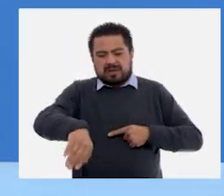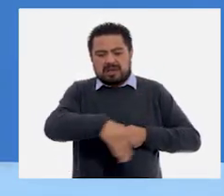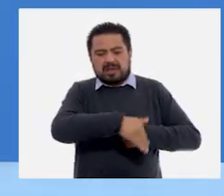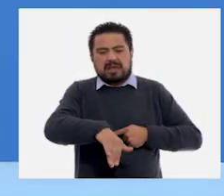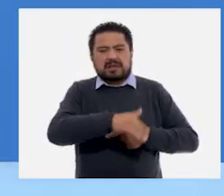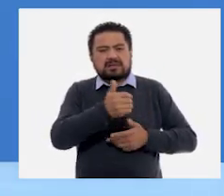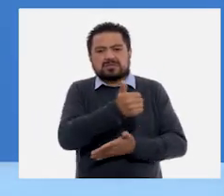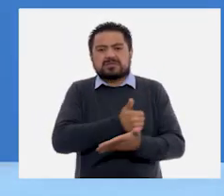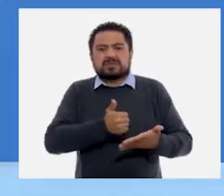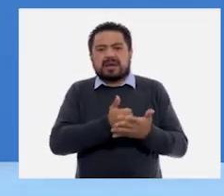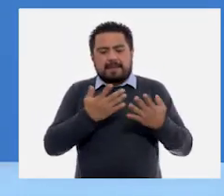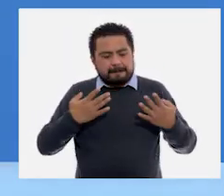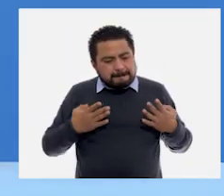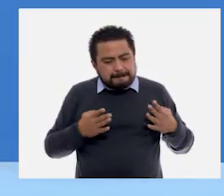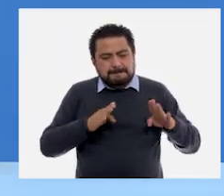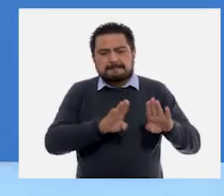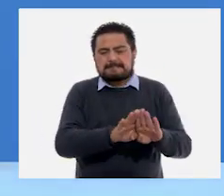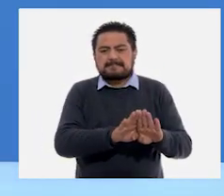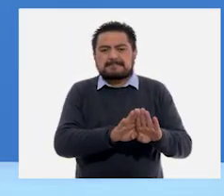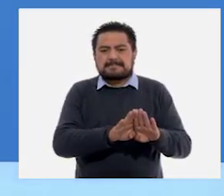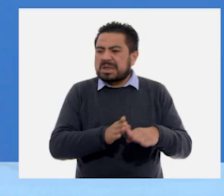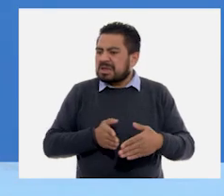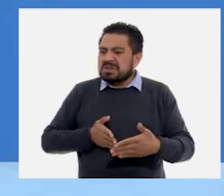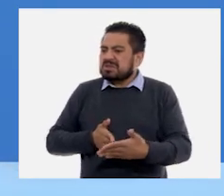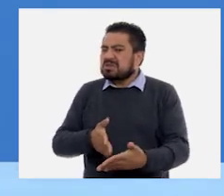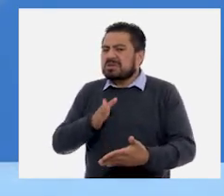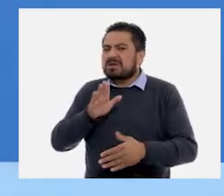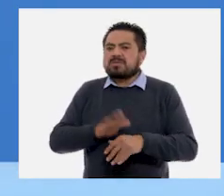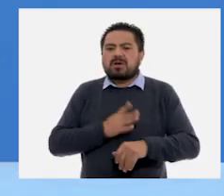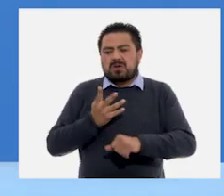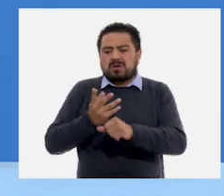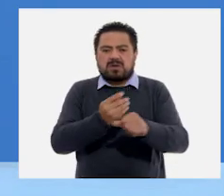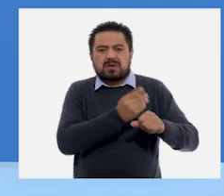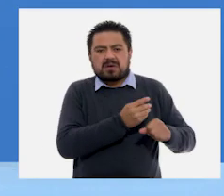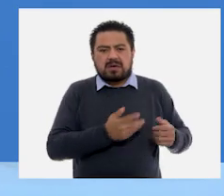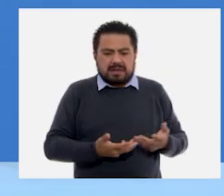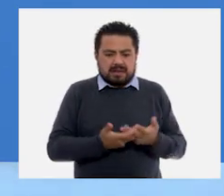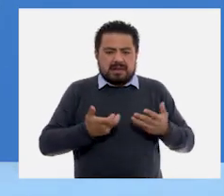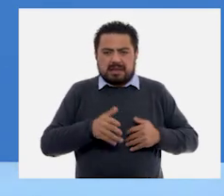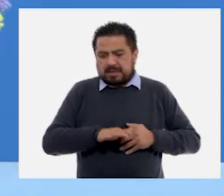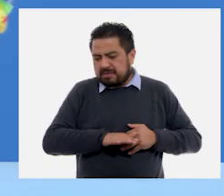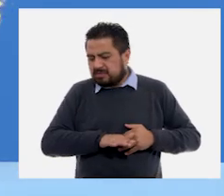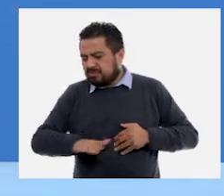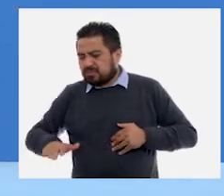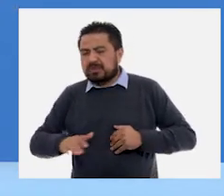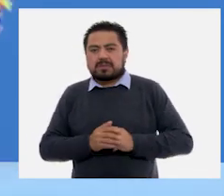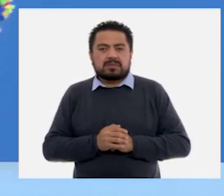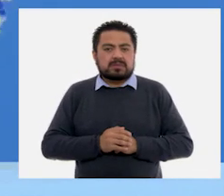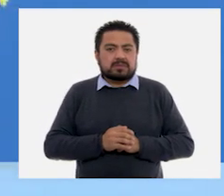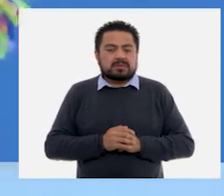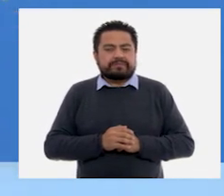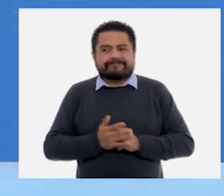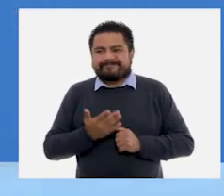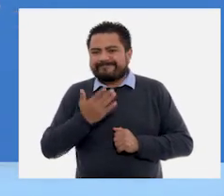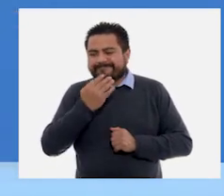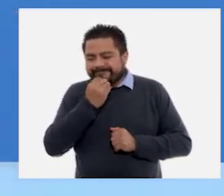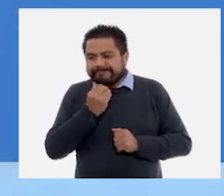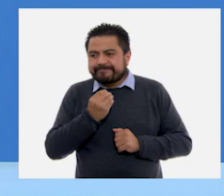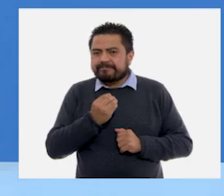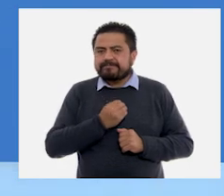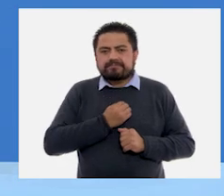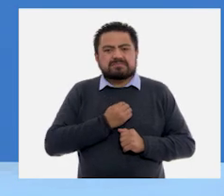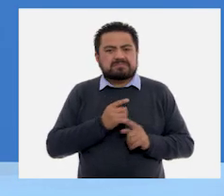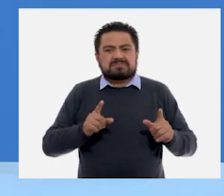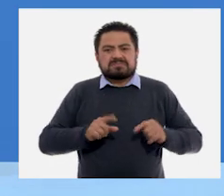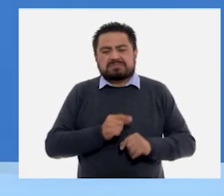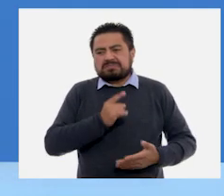ciudad están cerradas, porque están renovando el pavimento. Así que no tuvimos otra opción